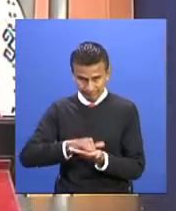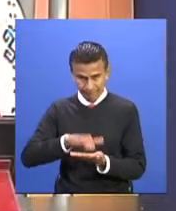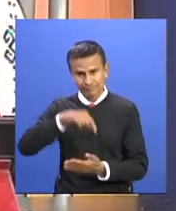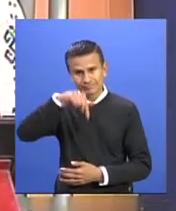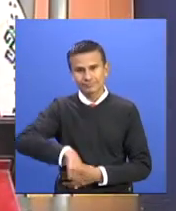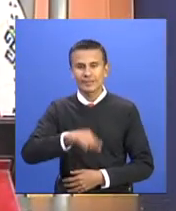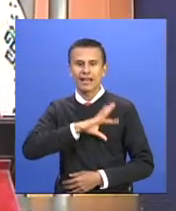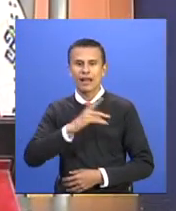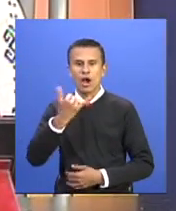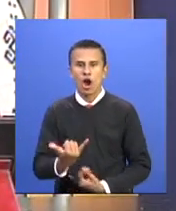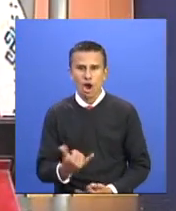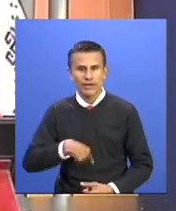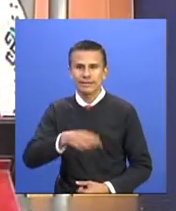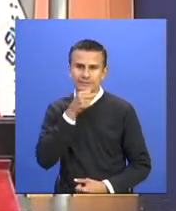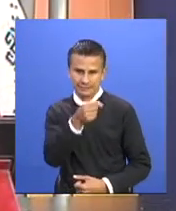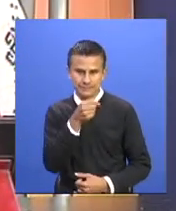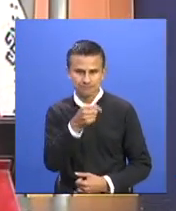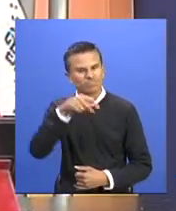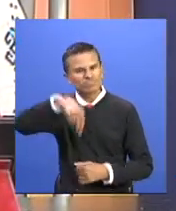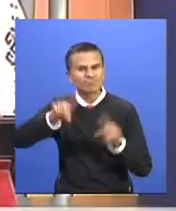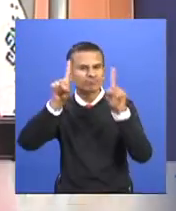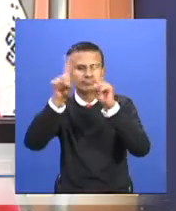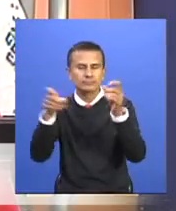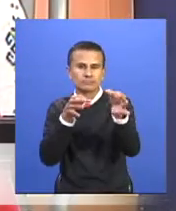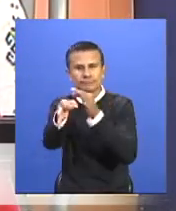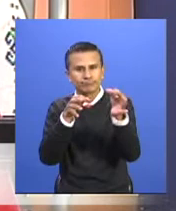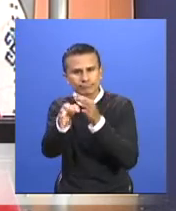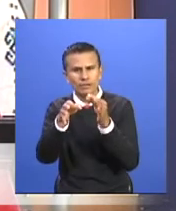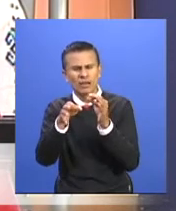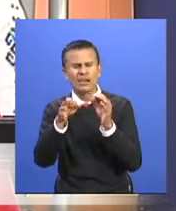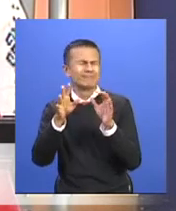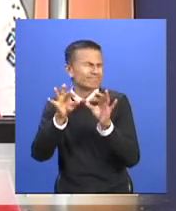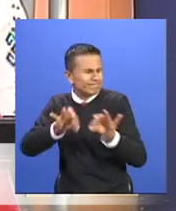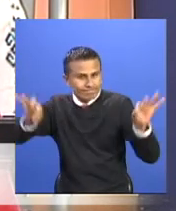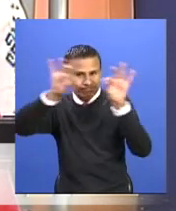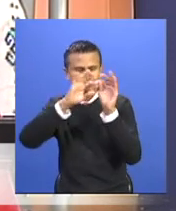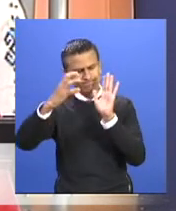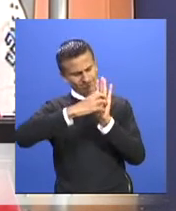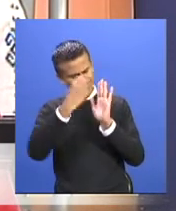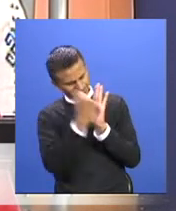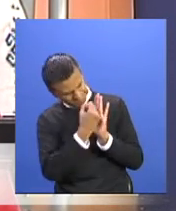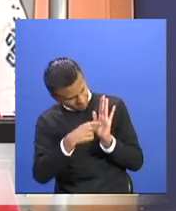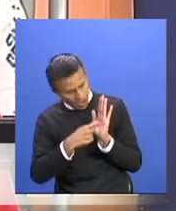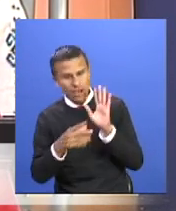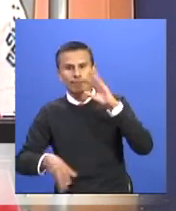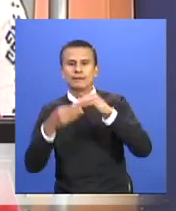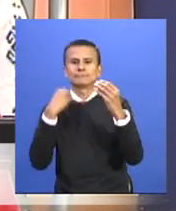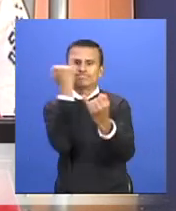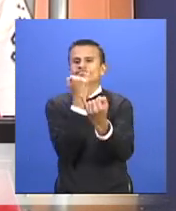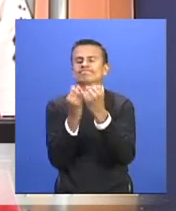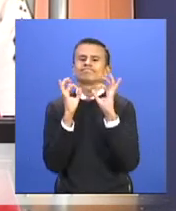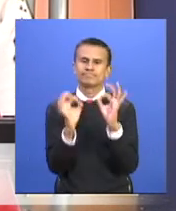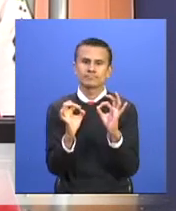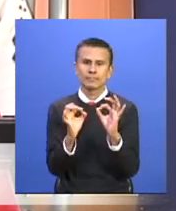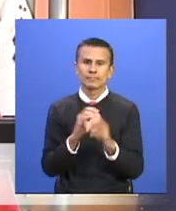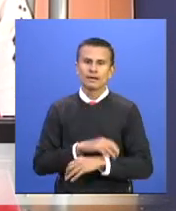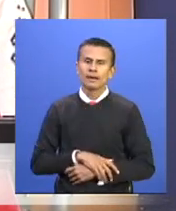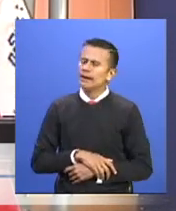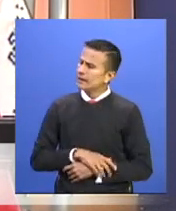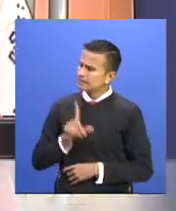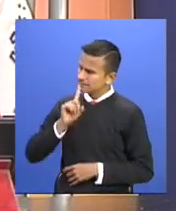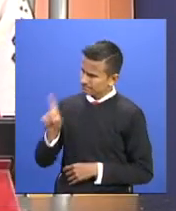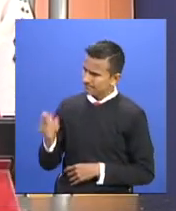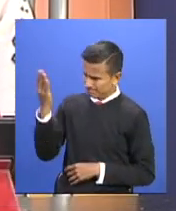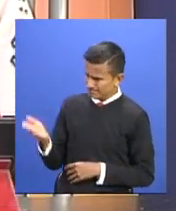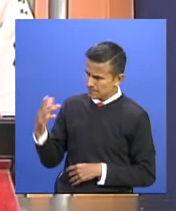Regresamos con Cali Hoy Entrevistas. En nuestro tema de hoy estamos abordando la importancia de la reputación y el branding corporativo. Profesora